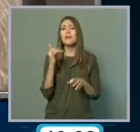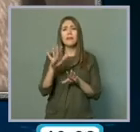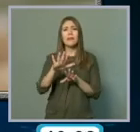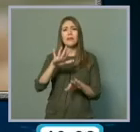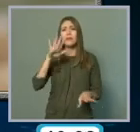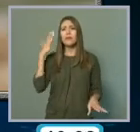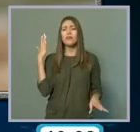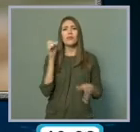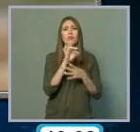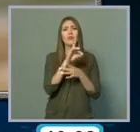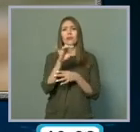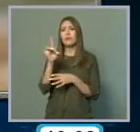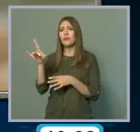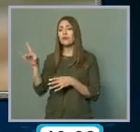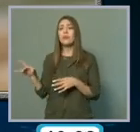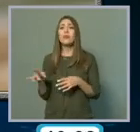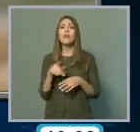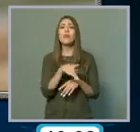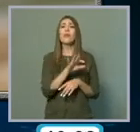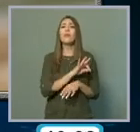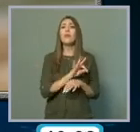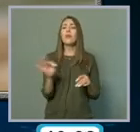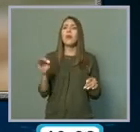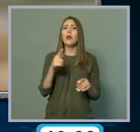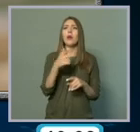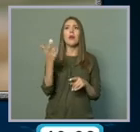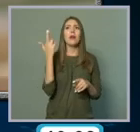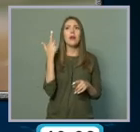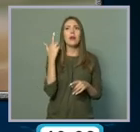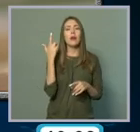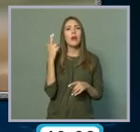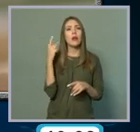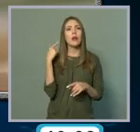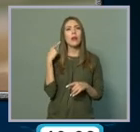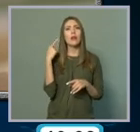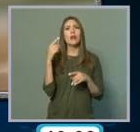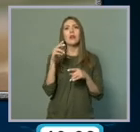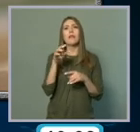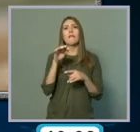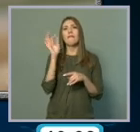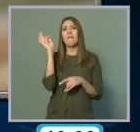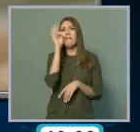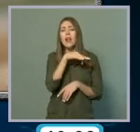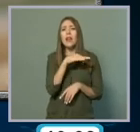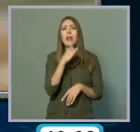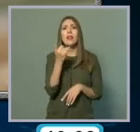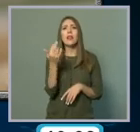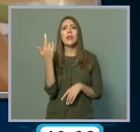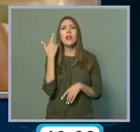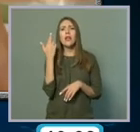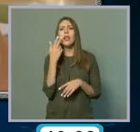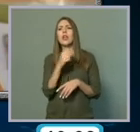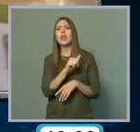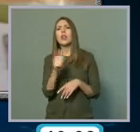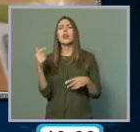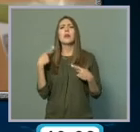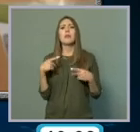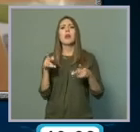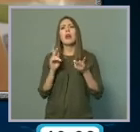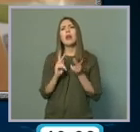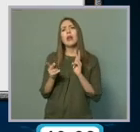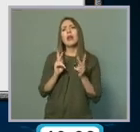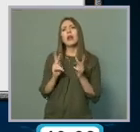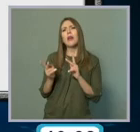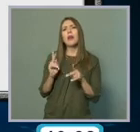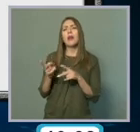de distribución muy amplia, te llega a pasar que escuchas un audio falso y también escuches a alguien platicando De ese sobre